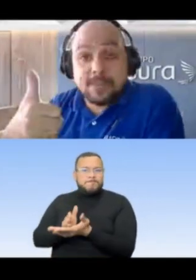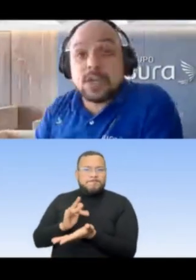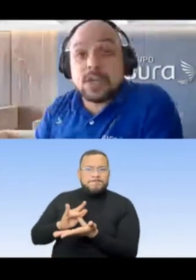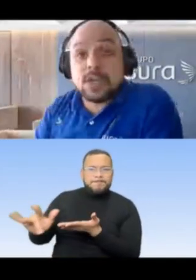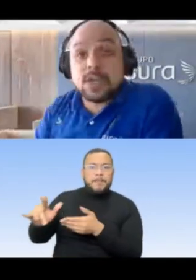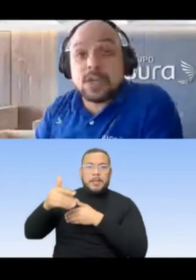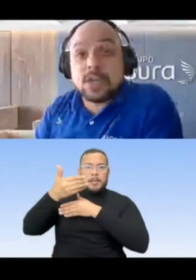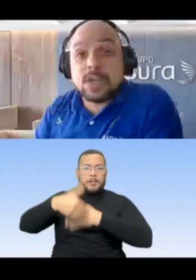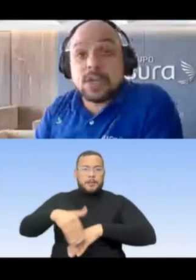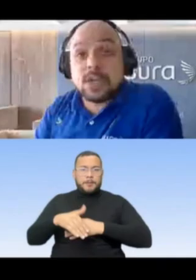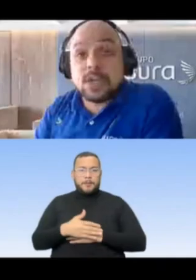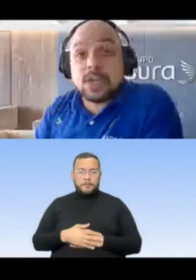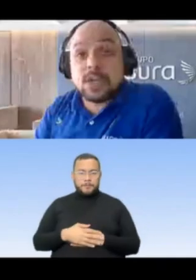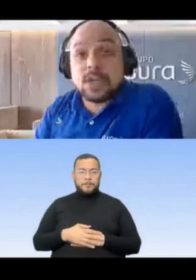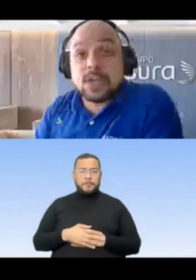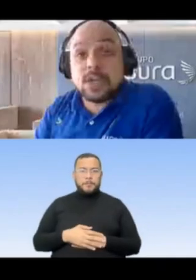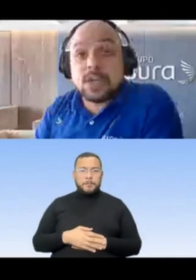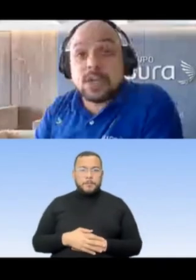calle.